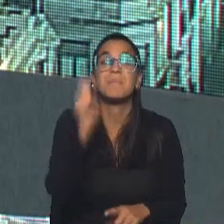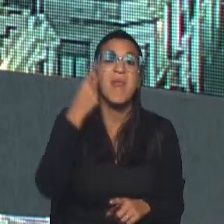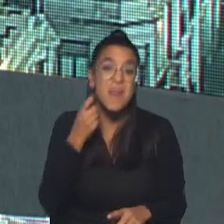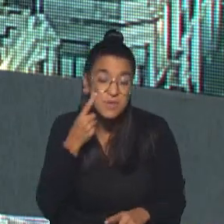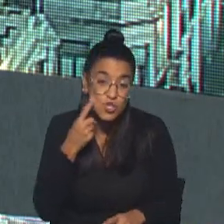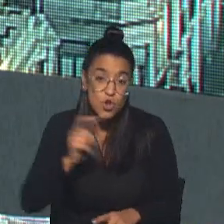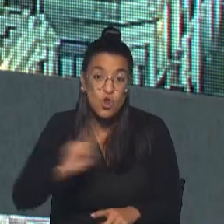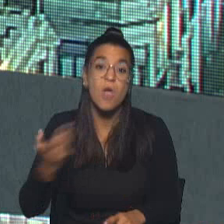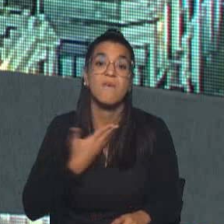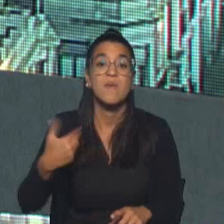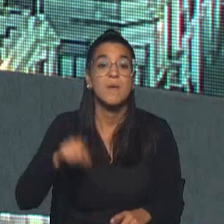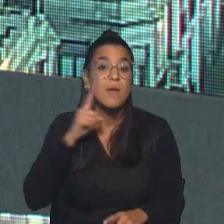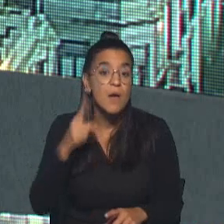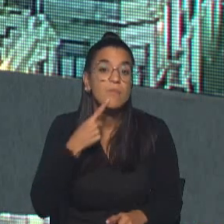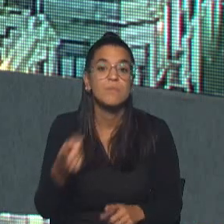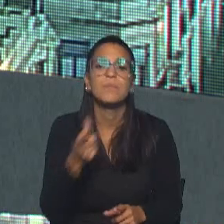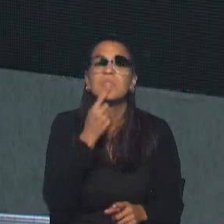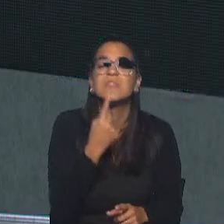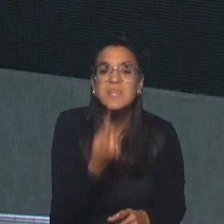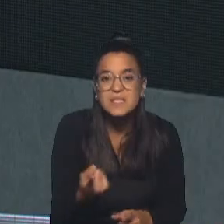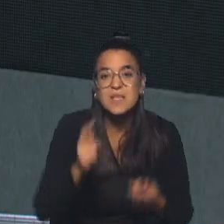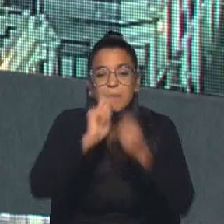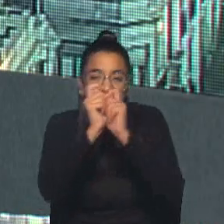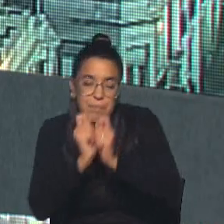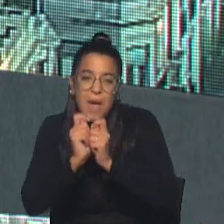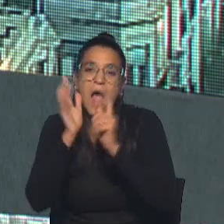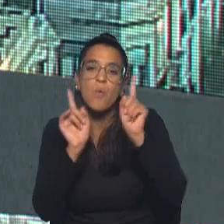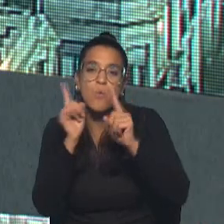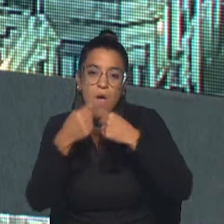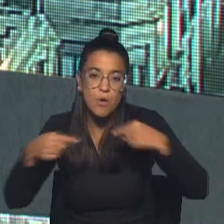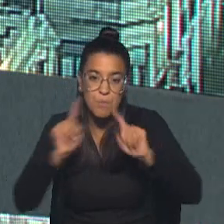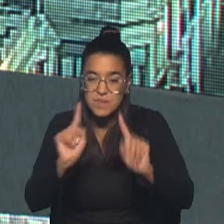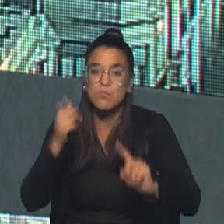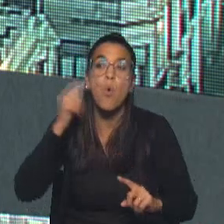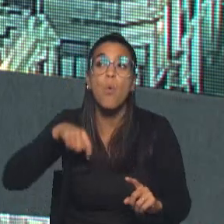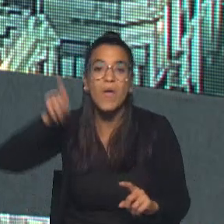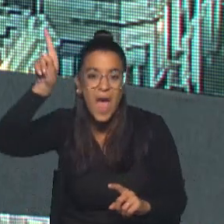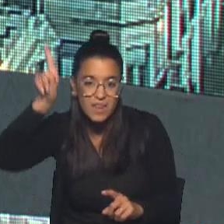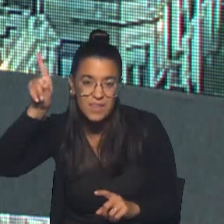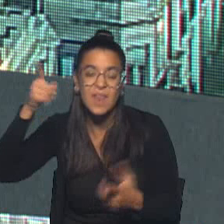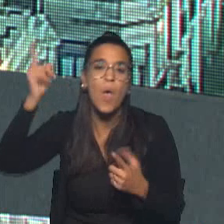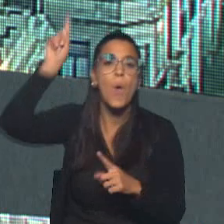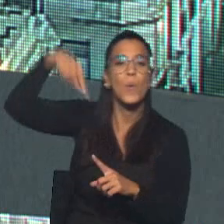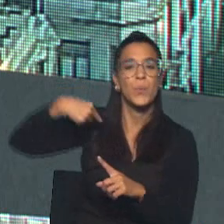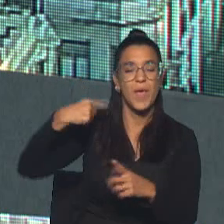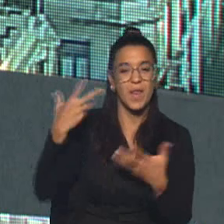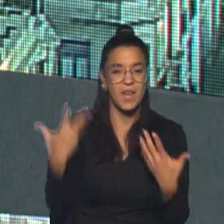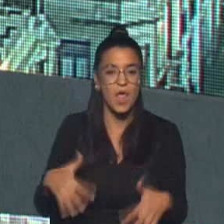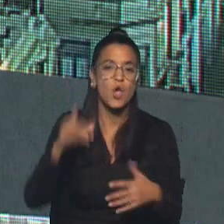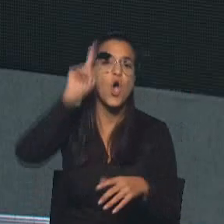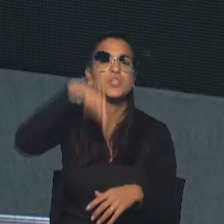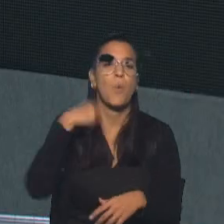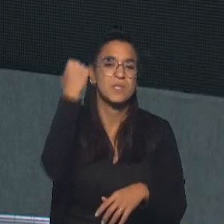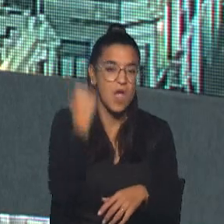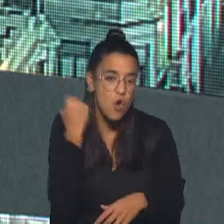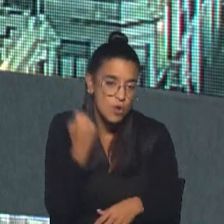ya el FMI habla de recalibrar. ¿Por qué? Justamente lo que está ocurriendo en Ucrania generó, bueno, todas las consecuencias